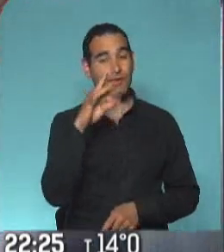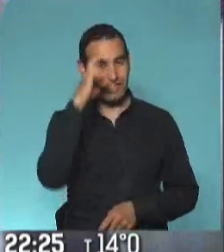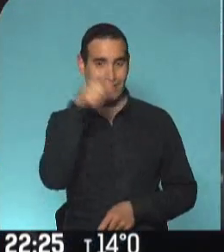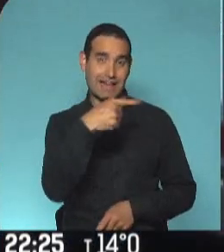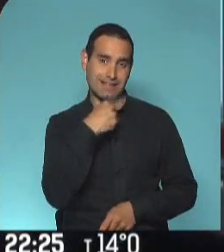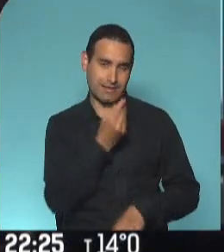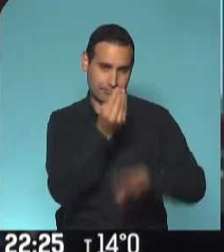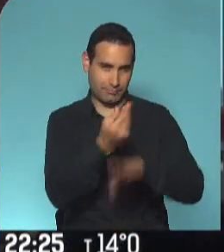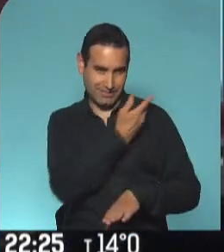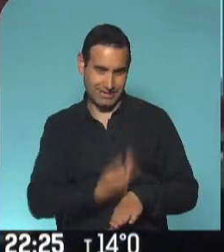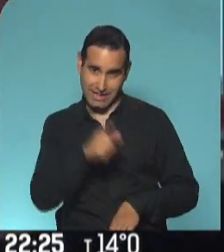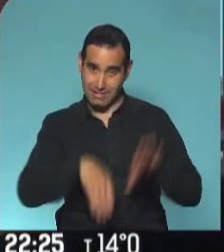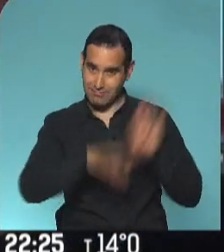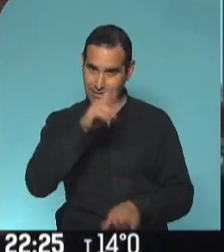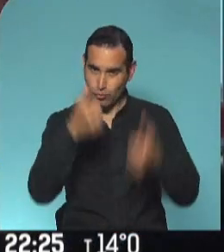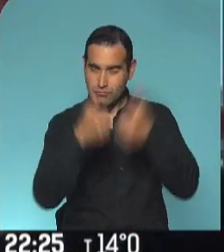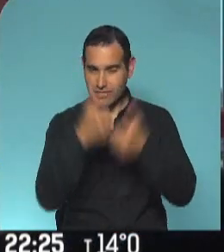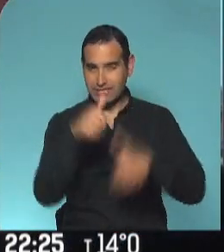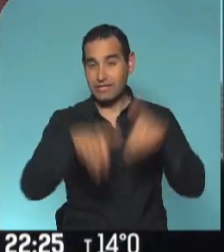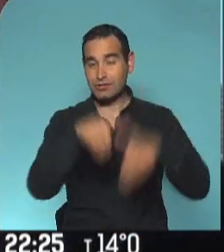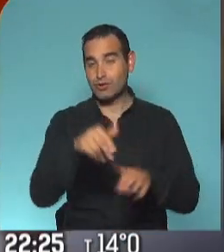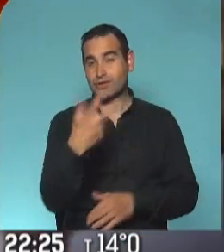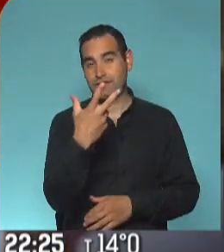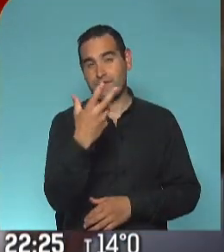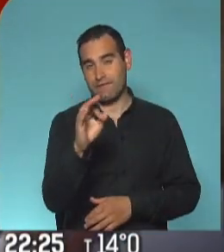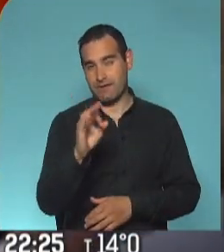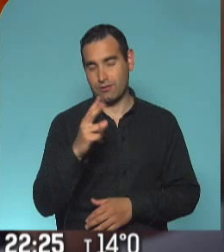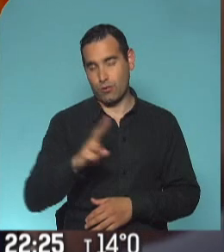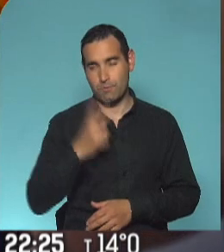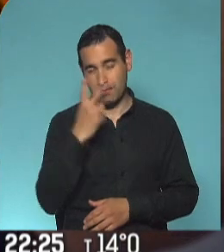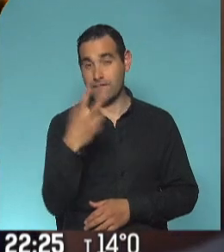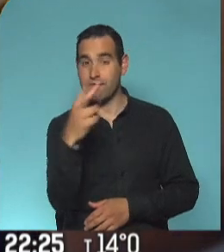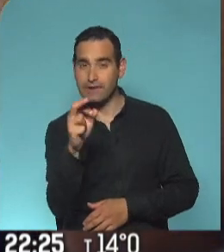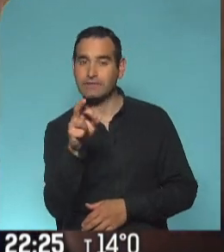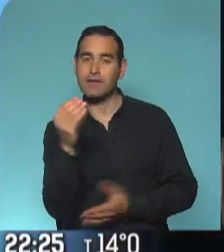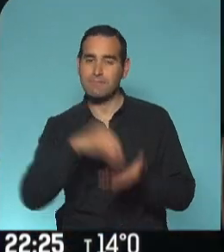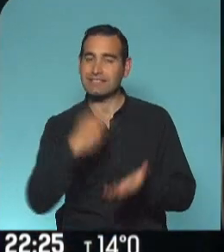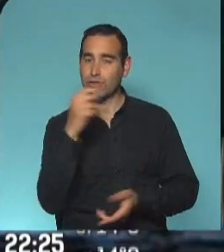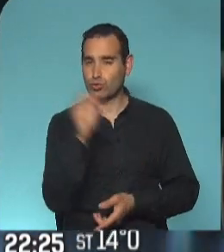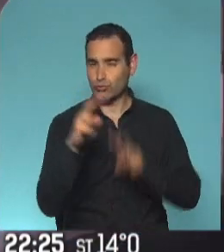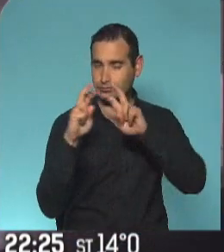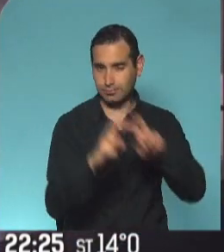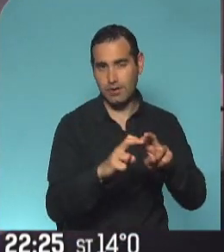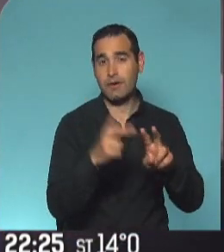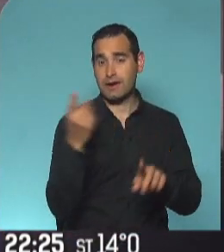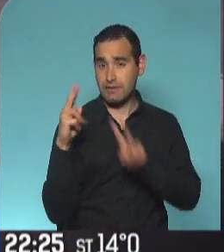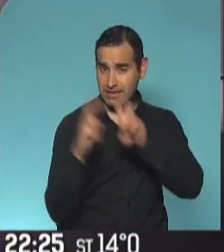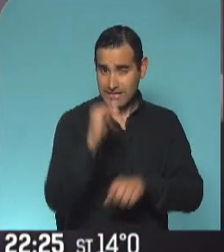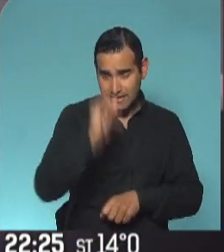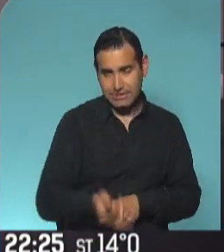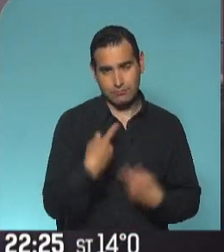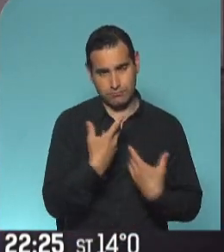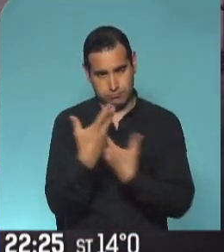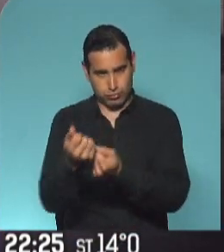aspirante demócrata mejor posicionado para las elecciones de 2020, y a su hijo Hunter a cambio de ayuda militar. Well, I would